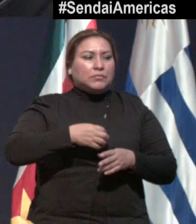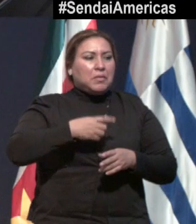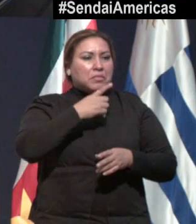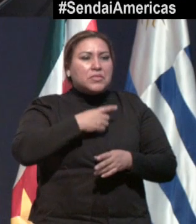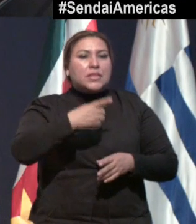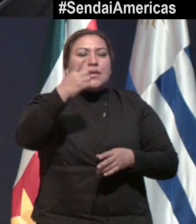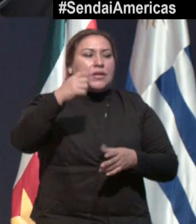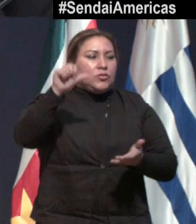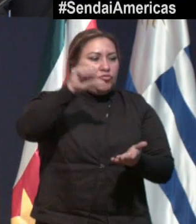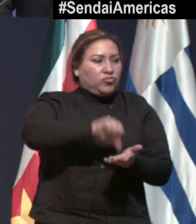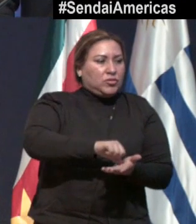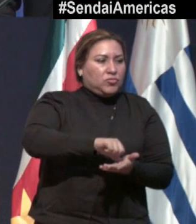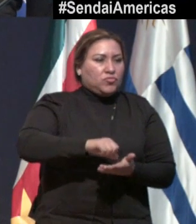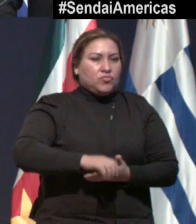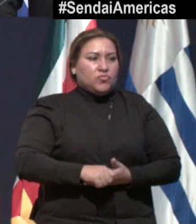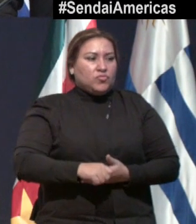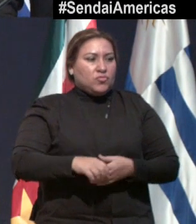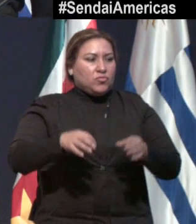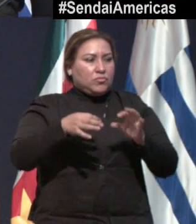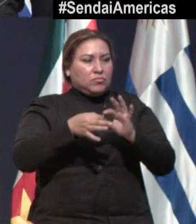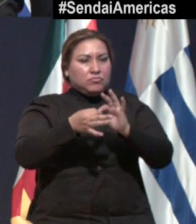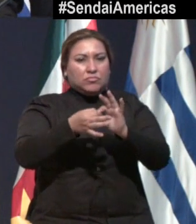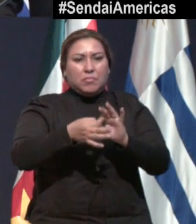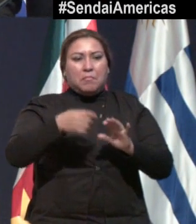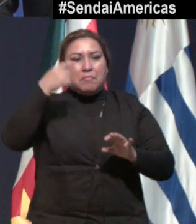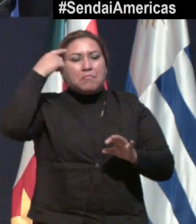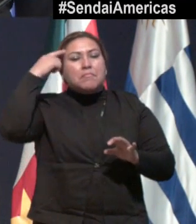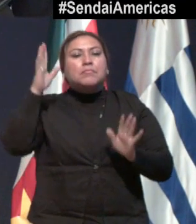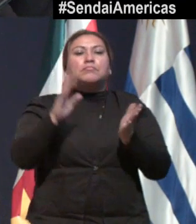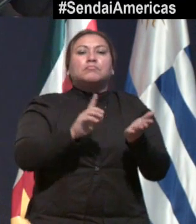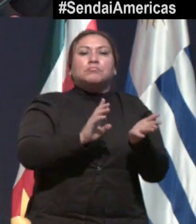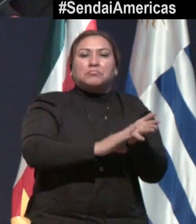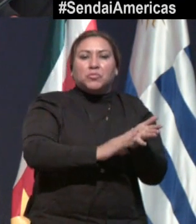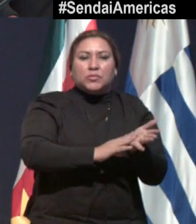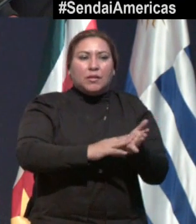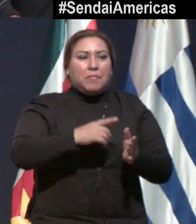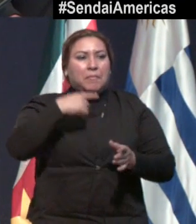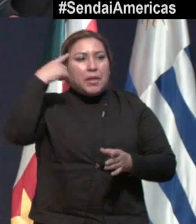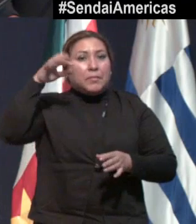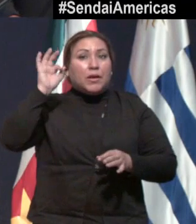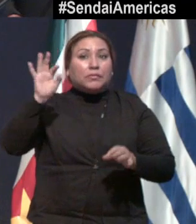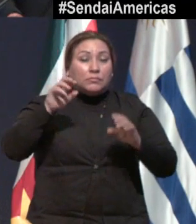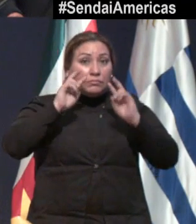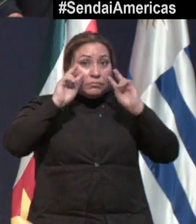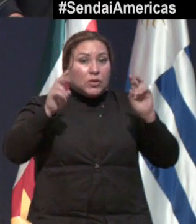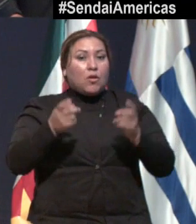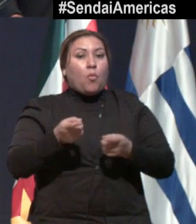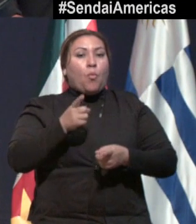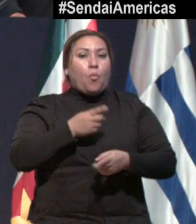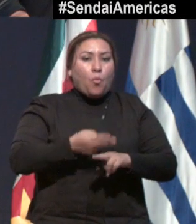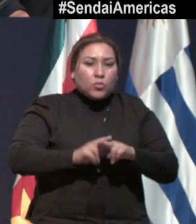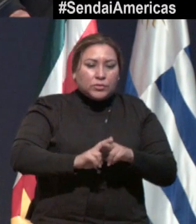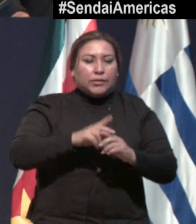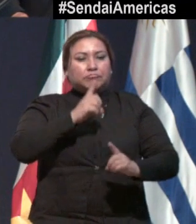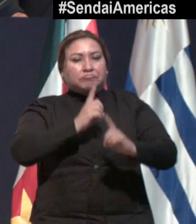anexo, para que eso quede reflejado como parte de las discusiones y deliberaciones que tendrán lugar en los próximos 2